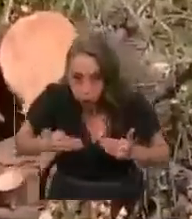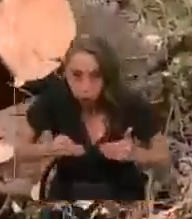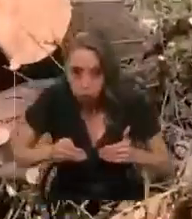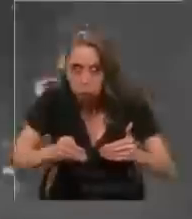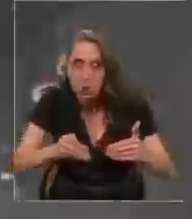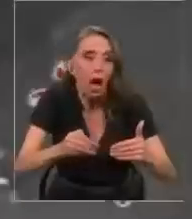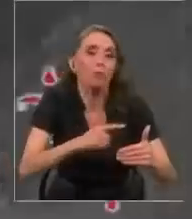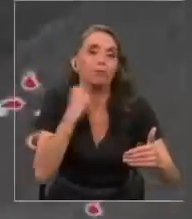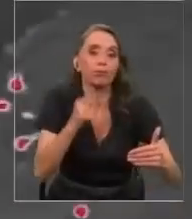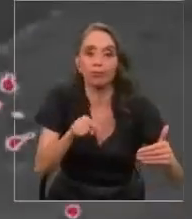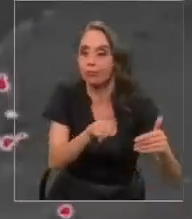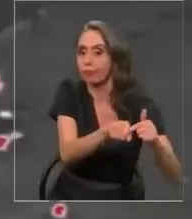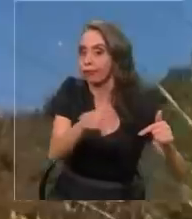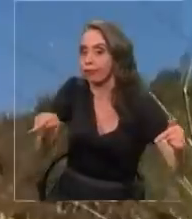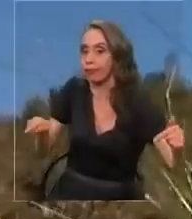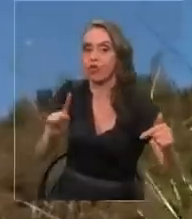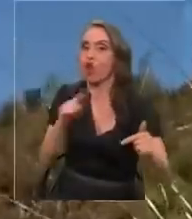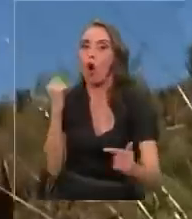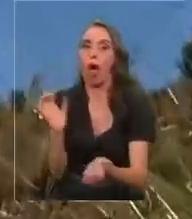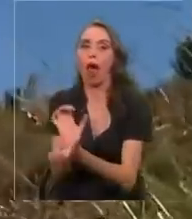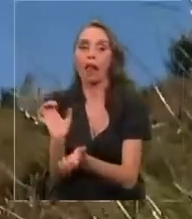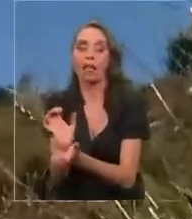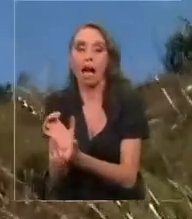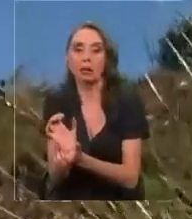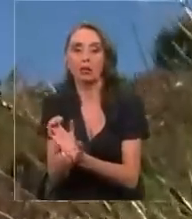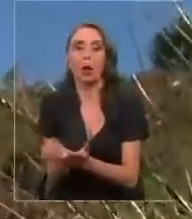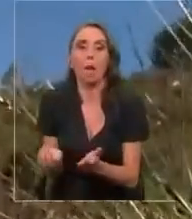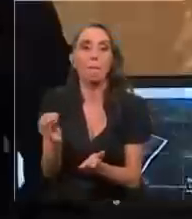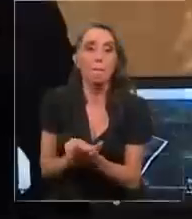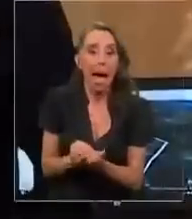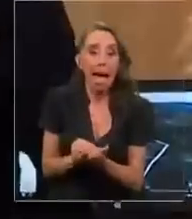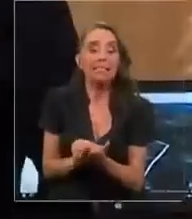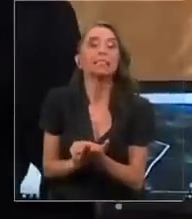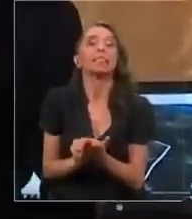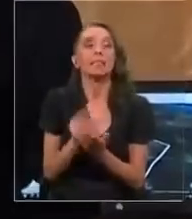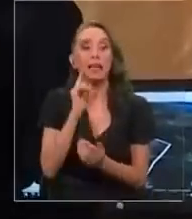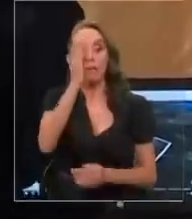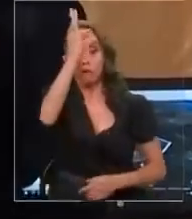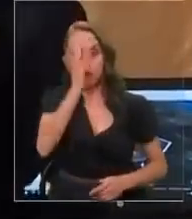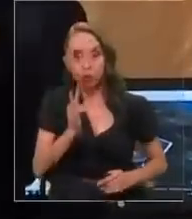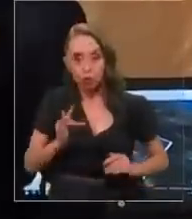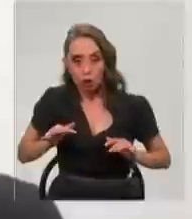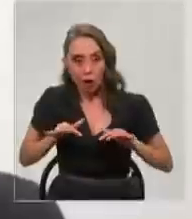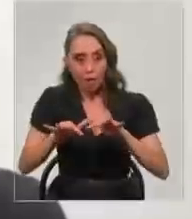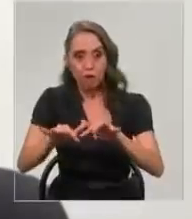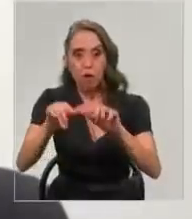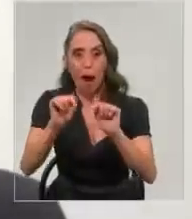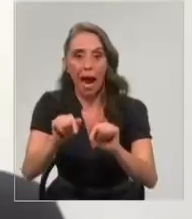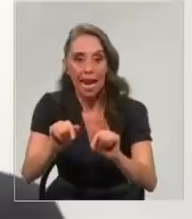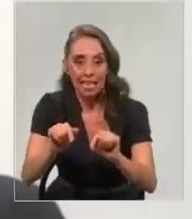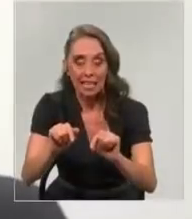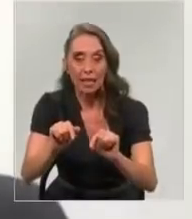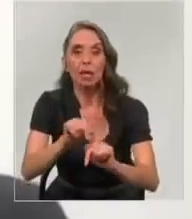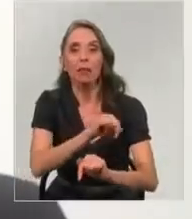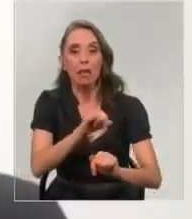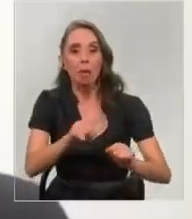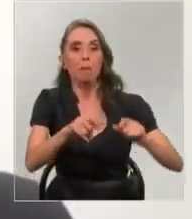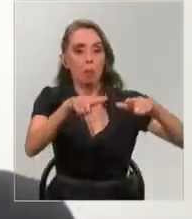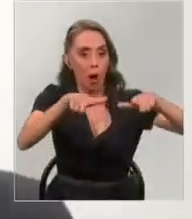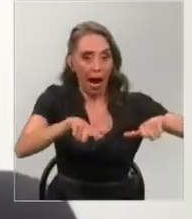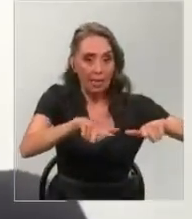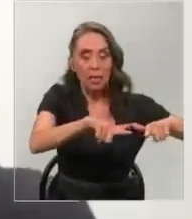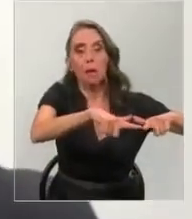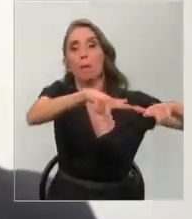alcanzó a cubrir esa superficie. Los mayores recursos se concentraron ahí para después, posteriormente, ampliar este